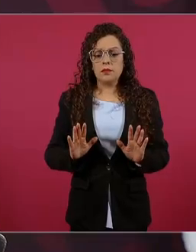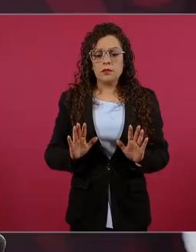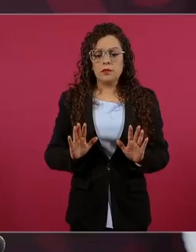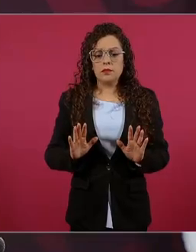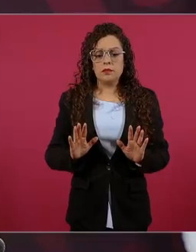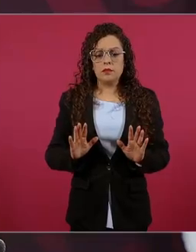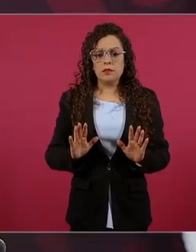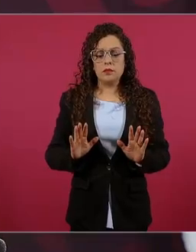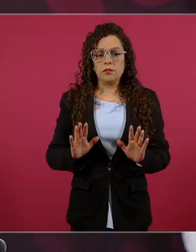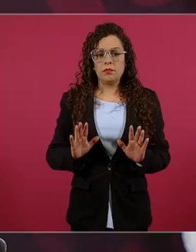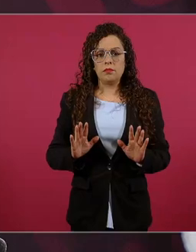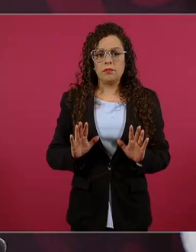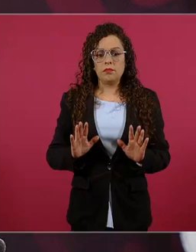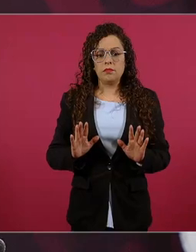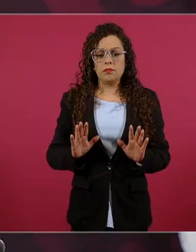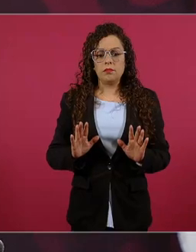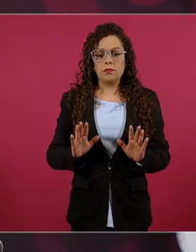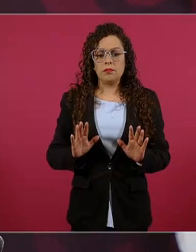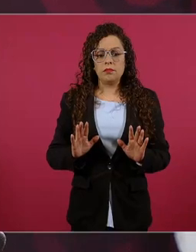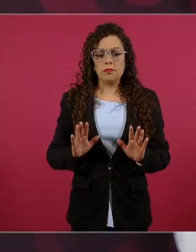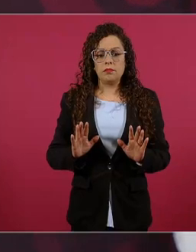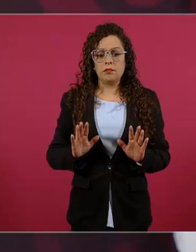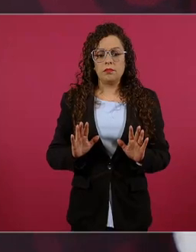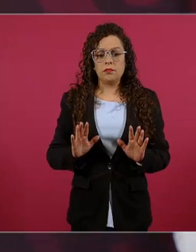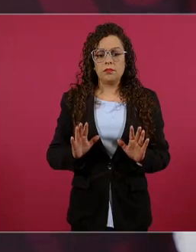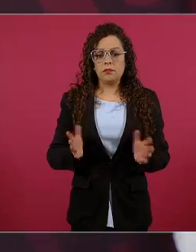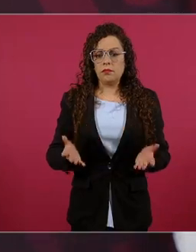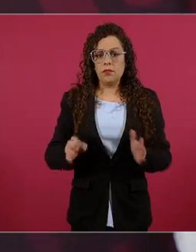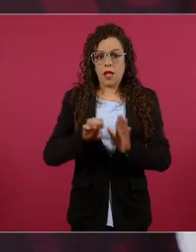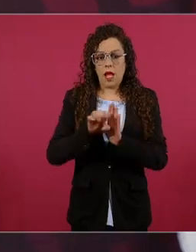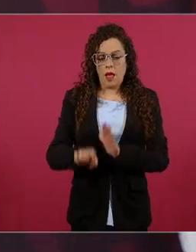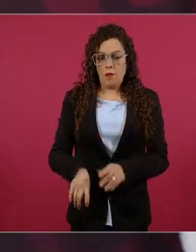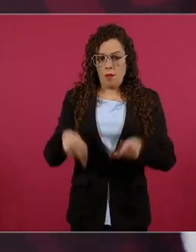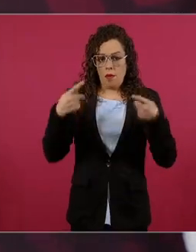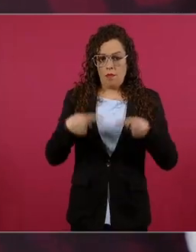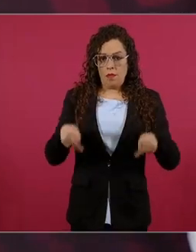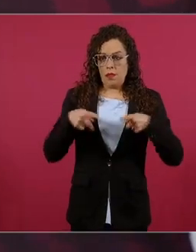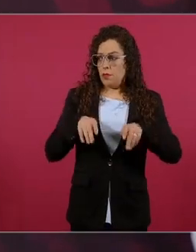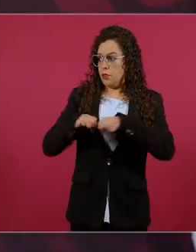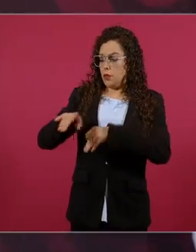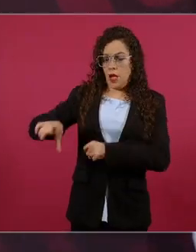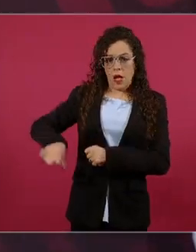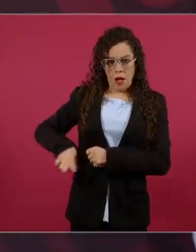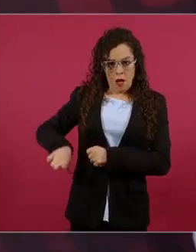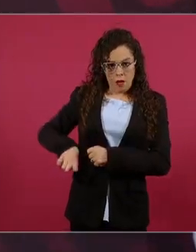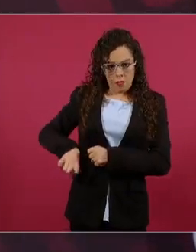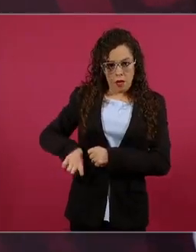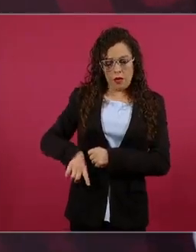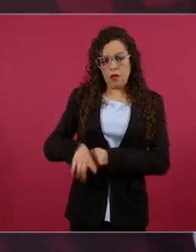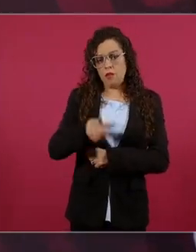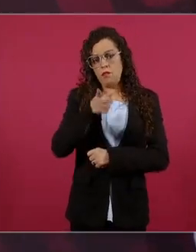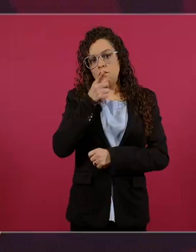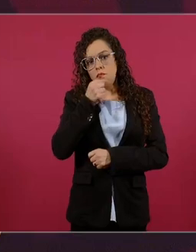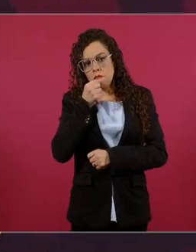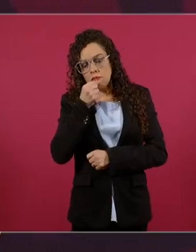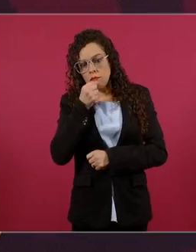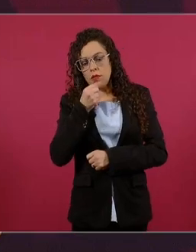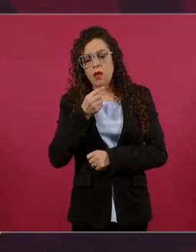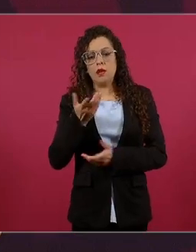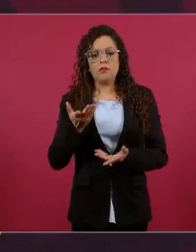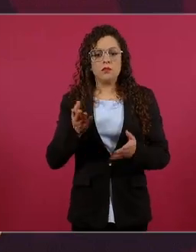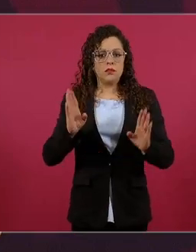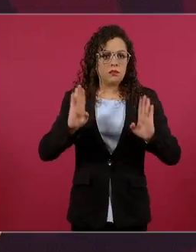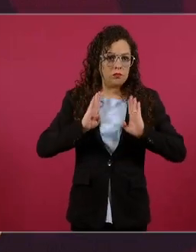actividad ilícita, como un servidor público, un policía, un soldado,